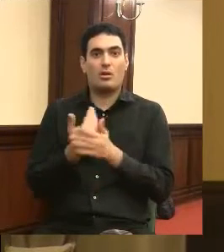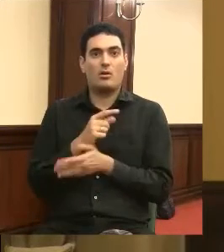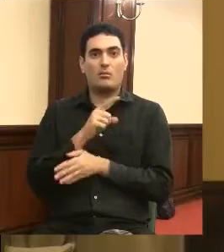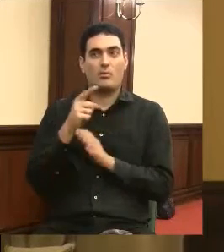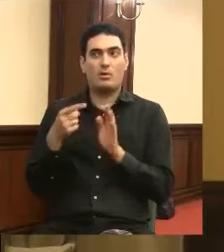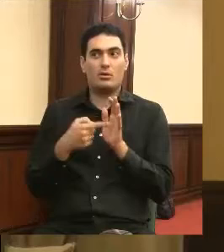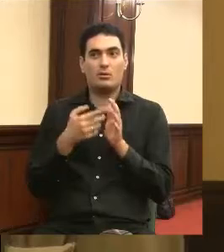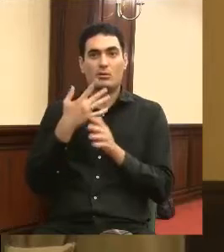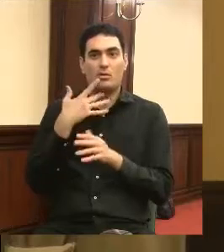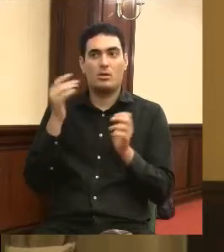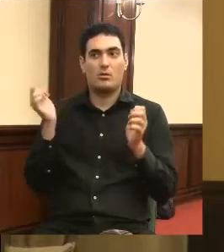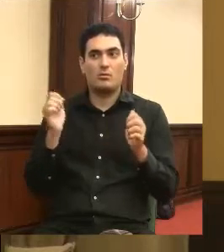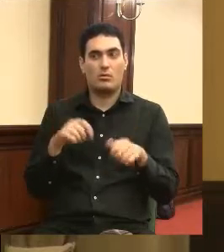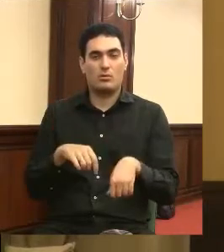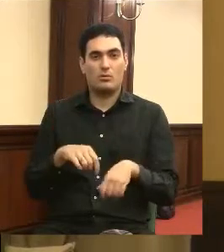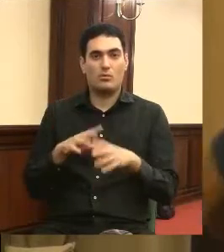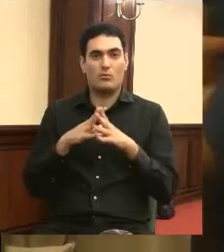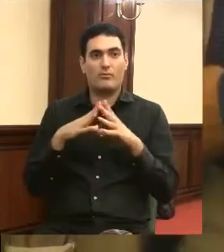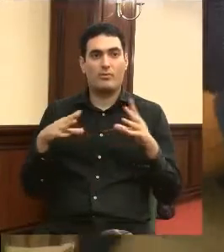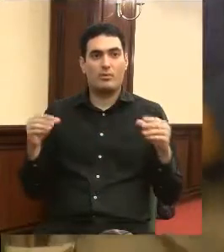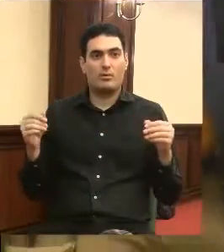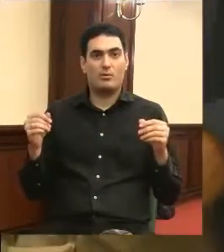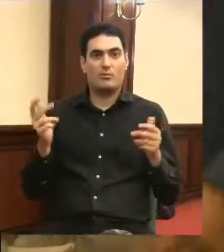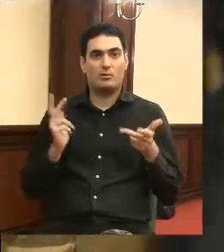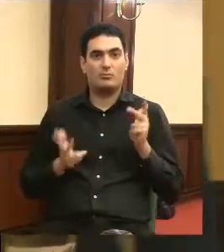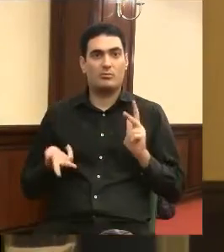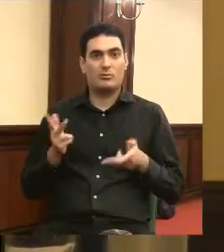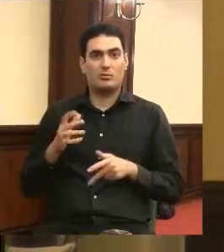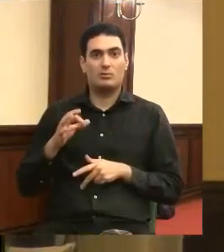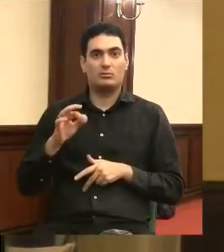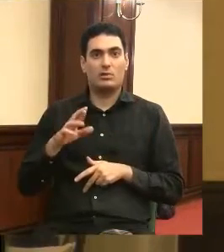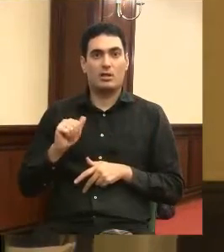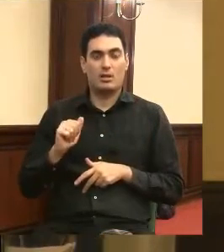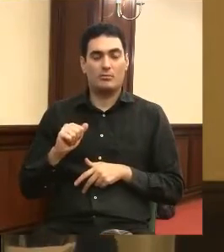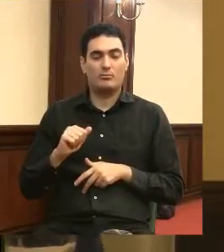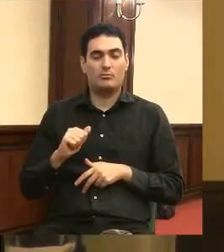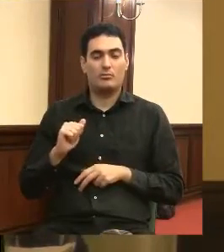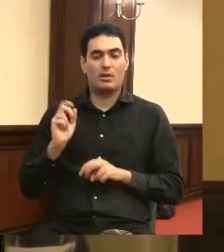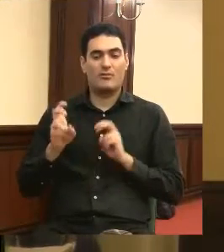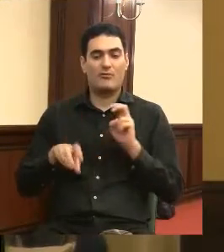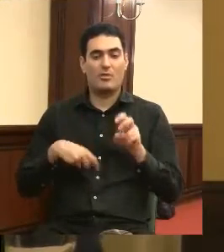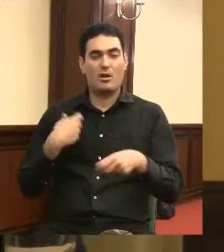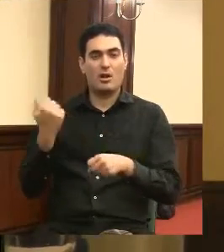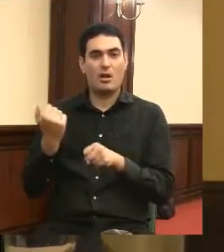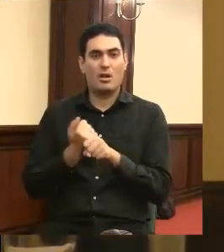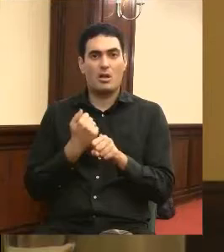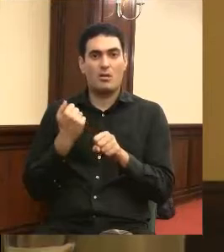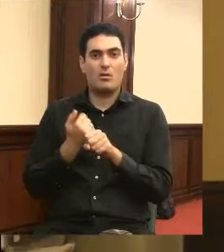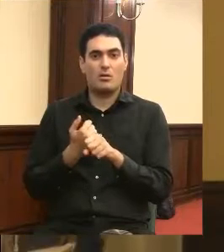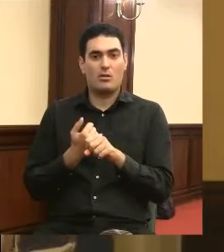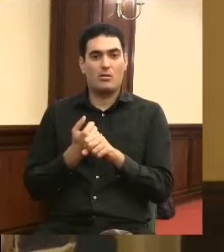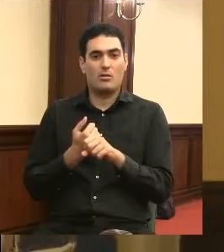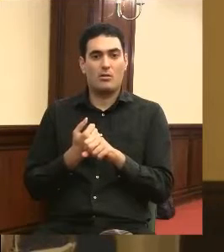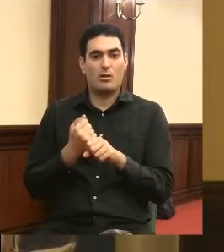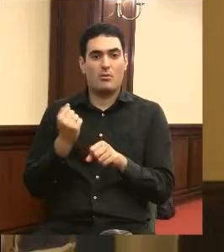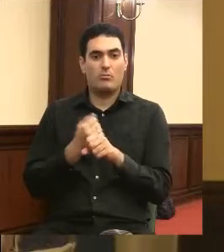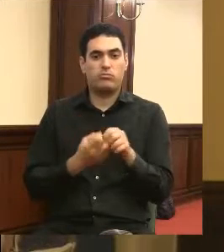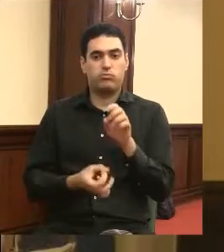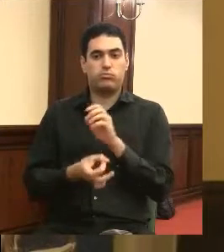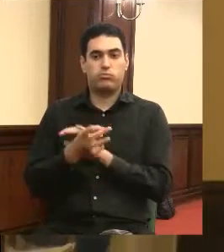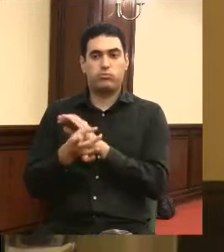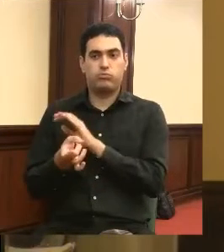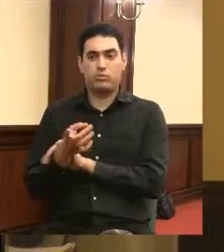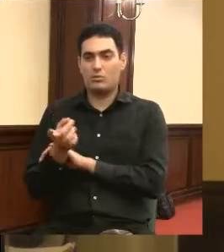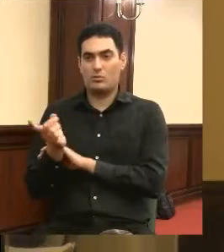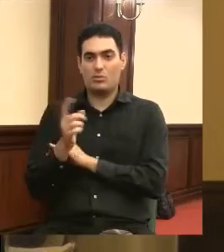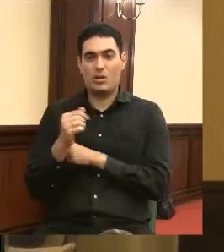completa. Estando de acuerdo con lo que dice la catedrática de la Universidad del País Vasco, Sara de la Rica, una reforma laboral no crea ni